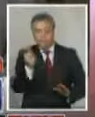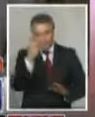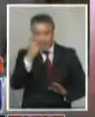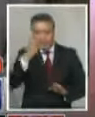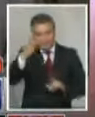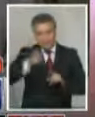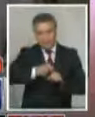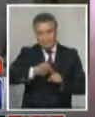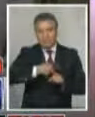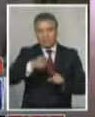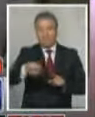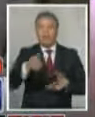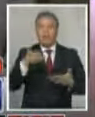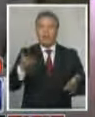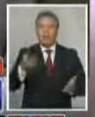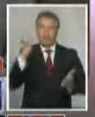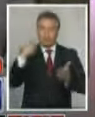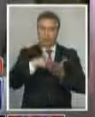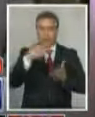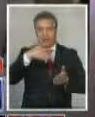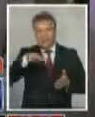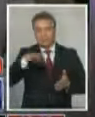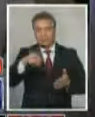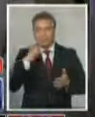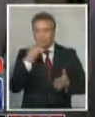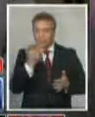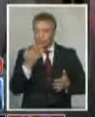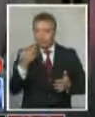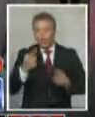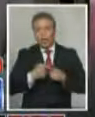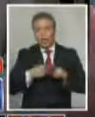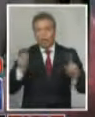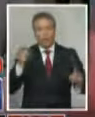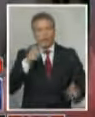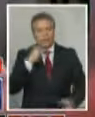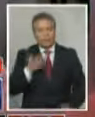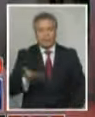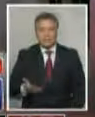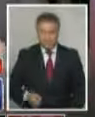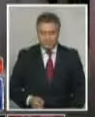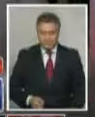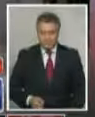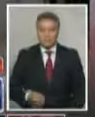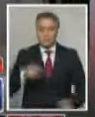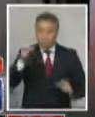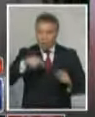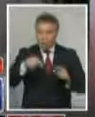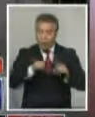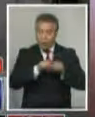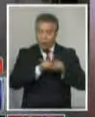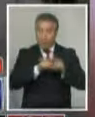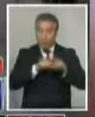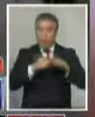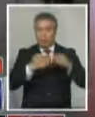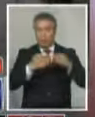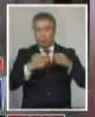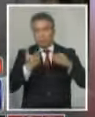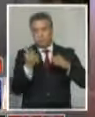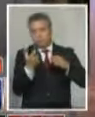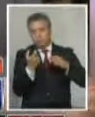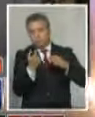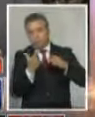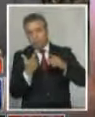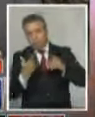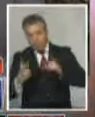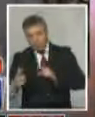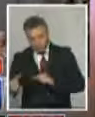de 2015 estar hablando de otras cifras? Tenemos una desaceleración cuyo factor principal ha sido la